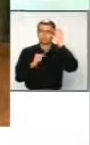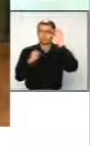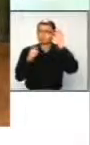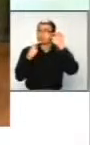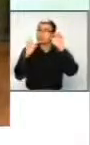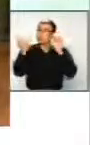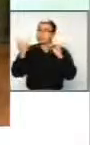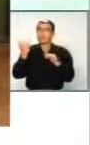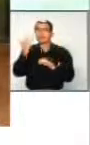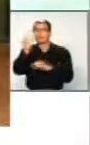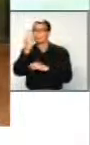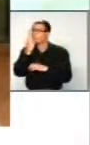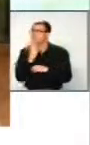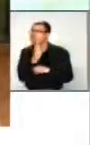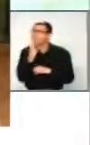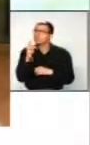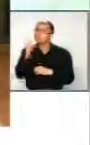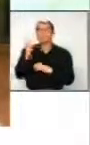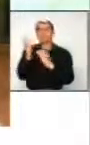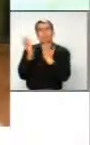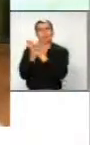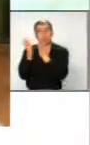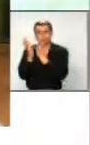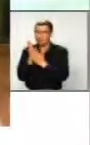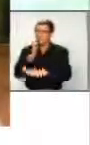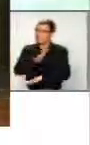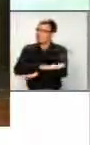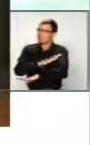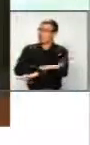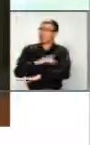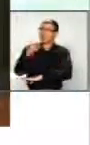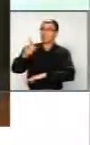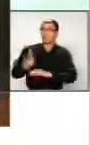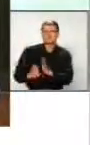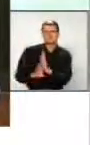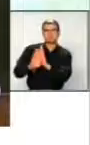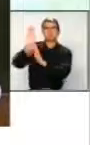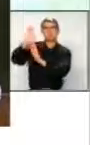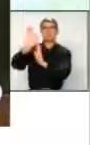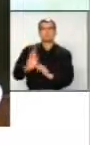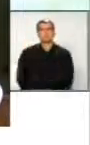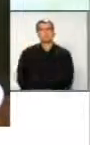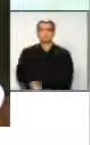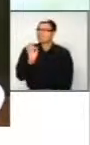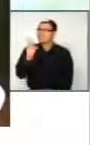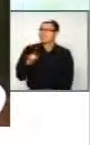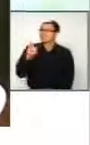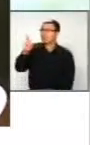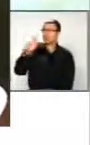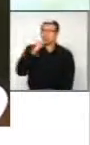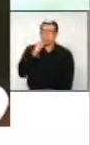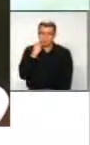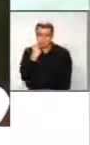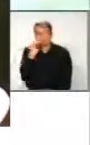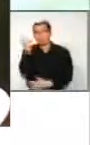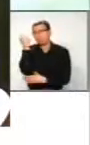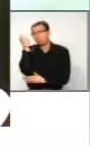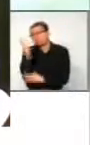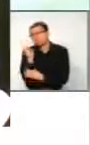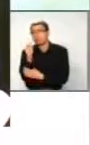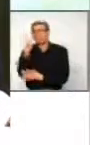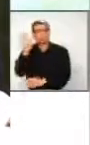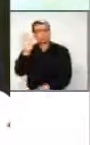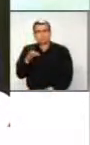un estudio y de una dedicación, estas personas generalmente alcanzan el éxito. No, los muestran aburridos. Y los muestran como seres aburridos. No tienen grandes